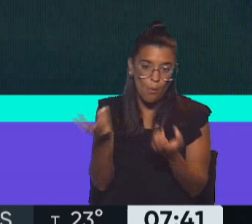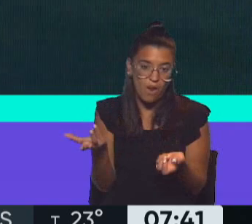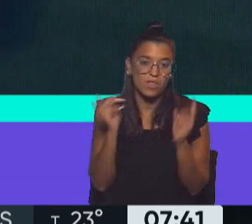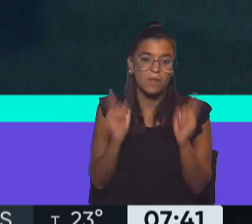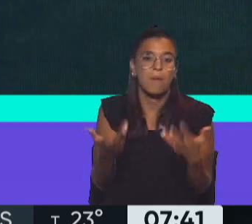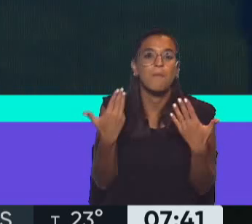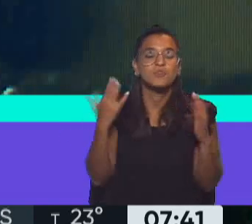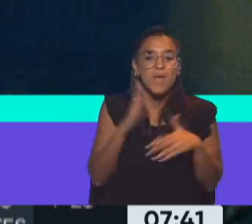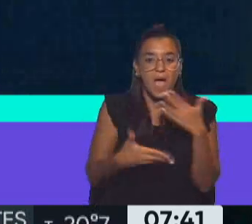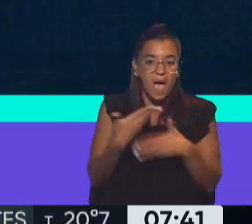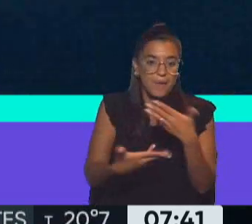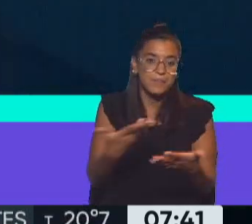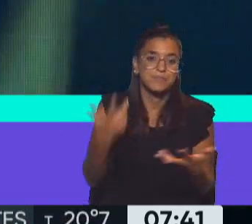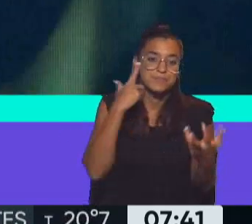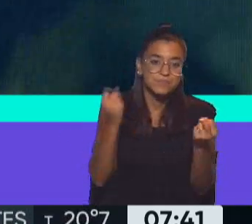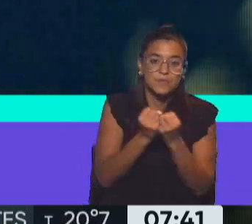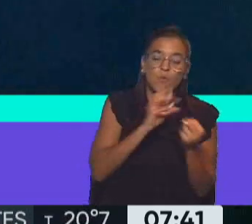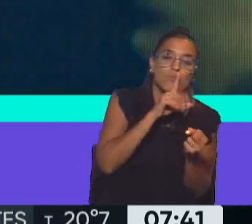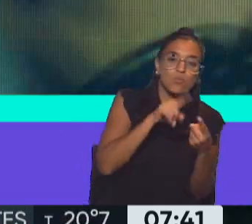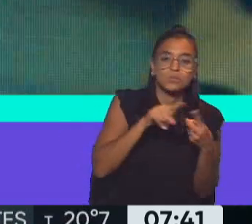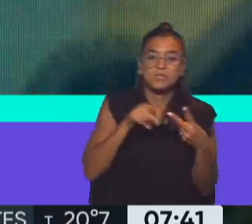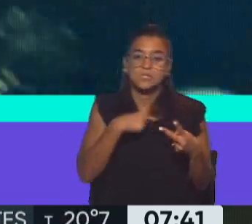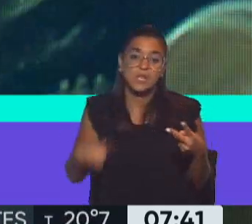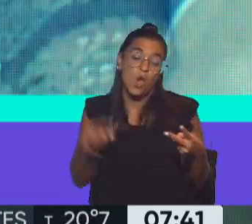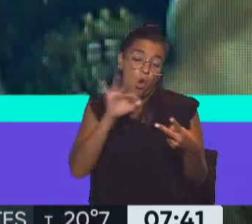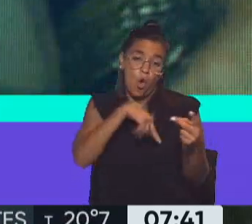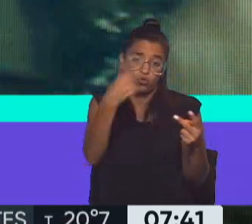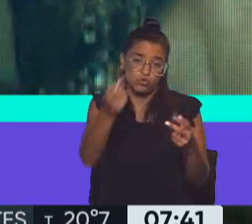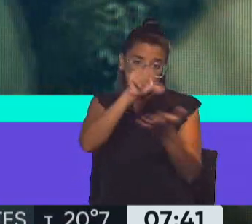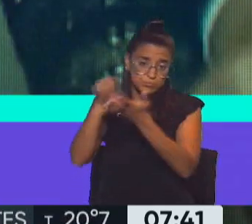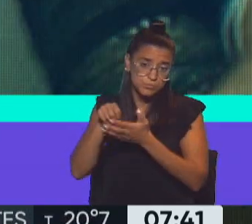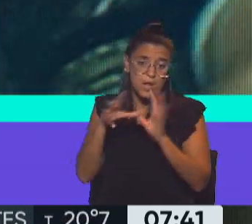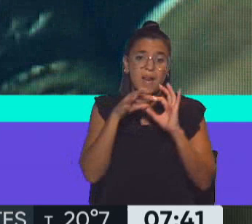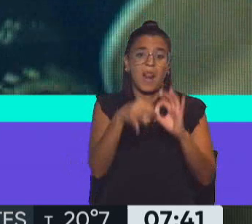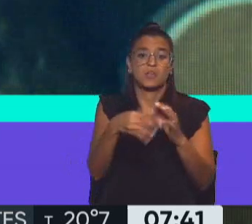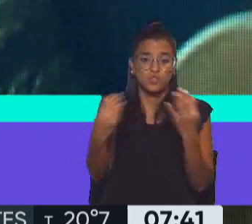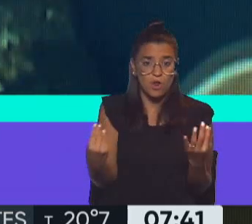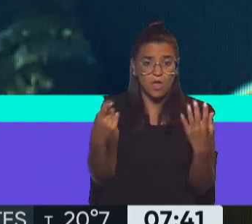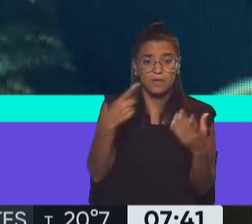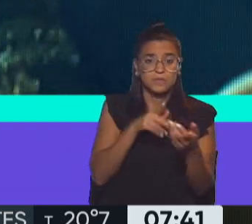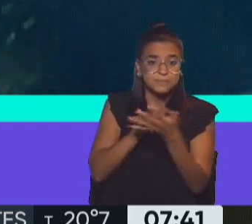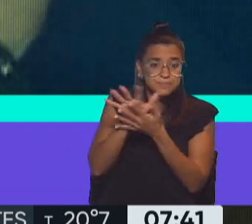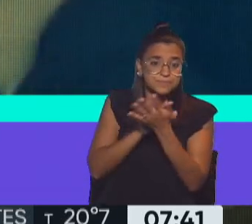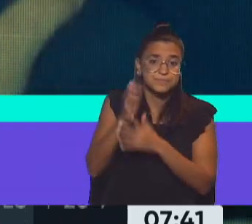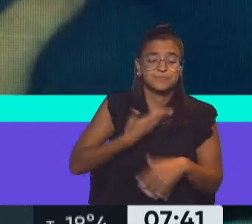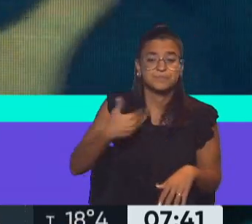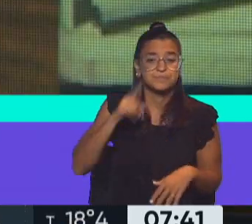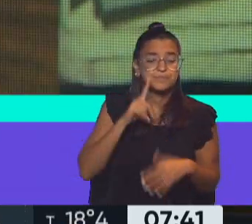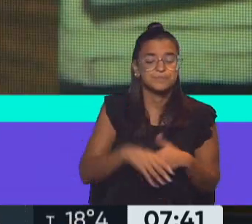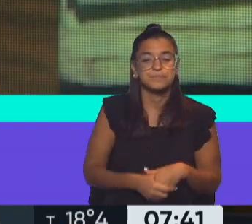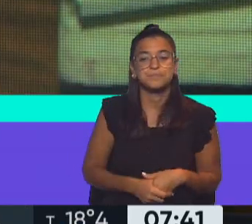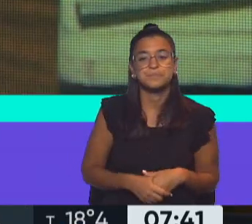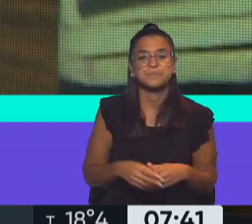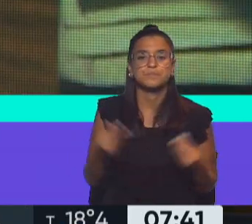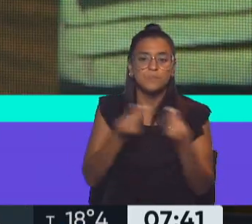esta posibilidad de avanzar con acuerdos con Rusia y China u otros países está relacionado con la negociación con el FMI. En gran medida,